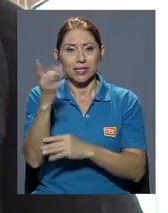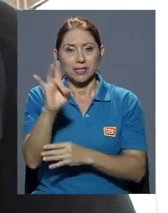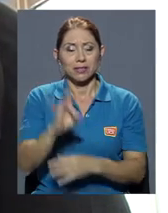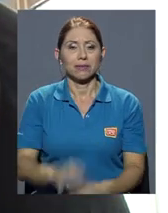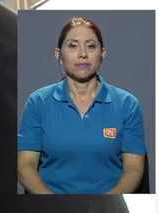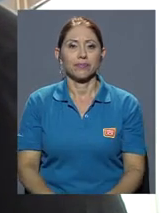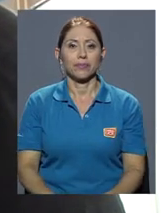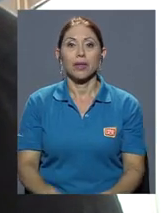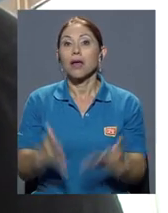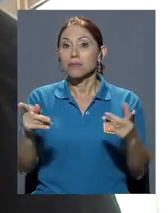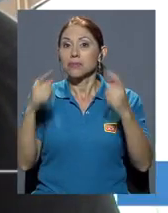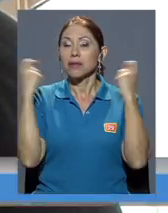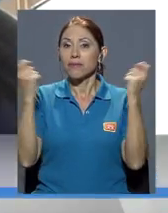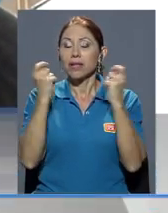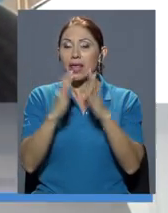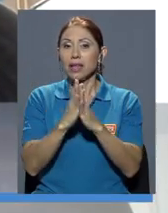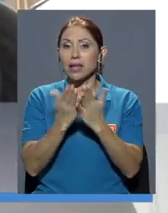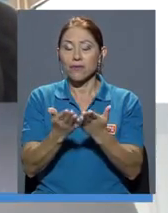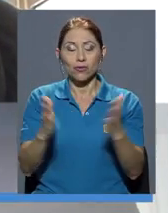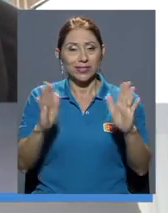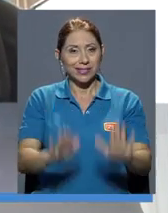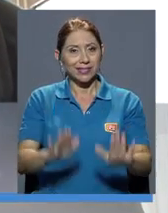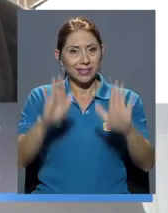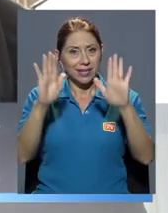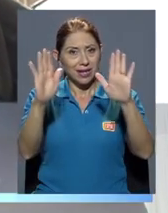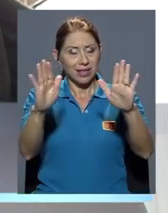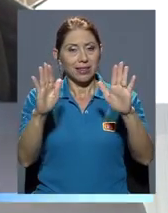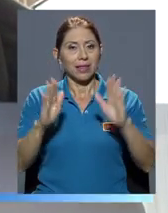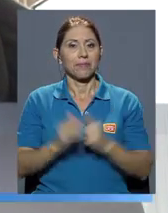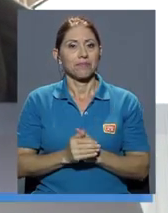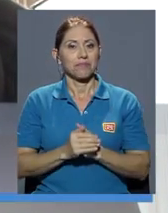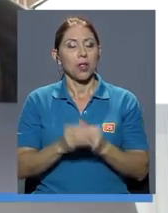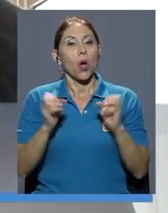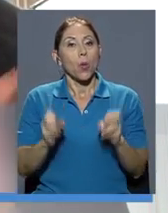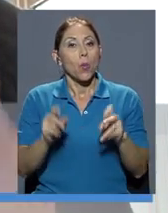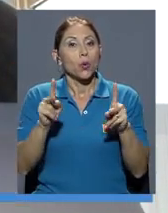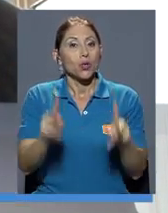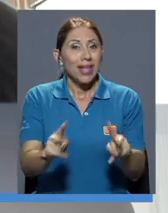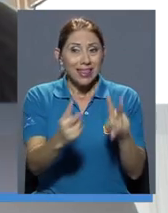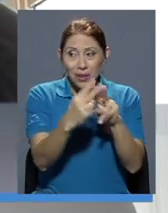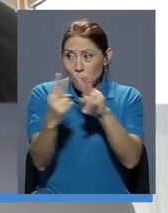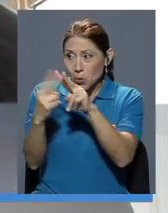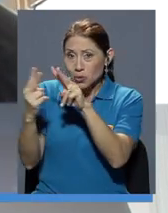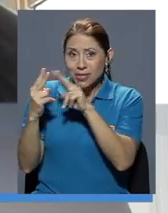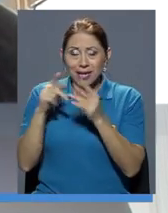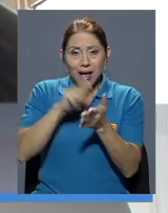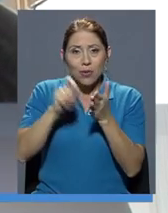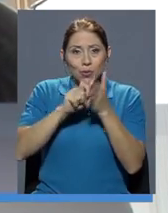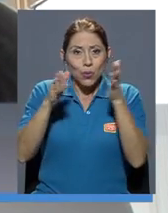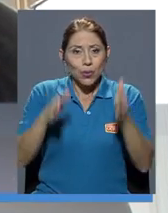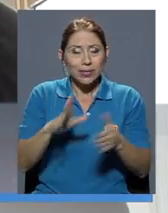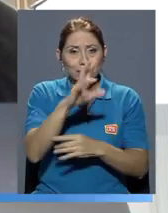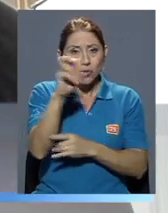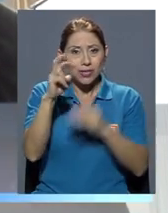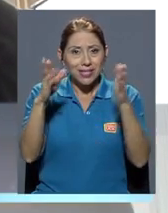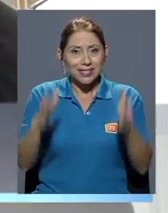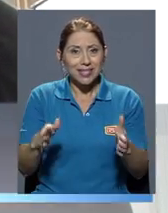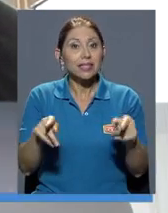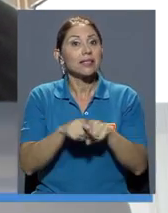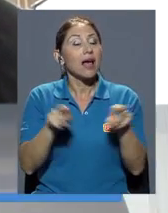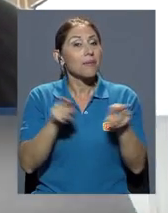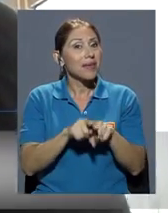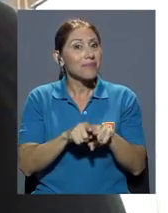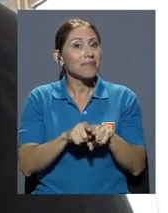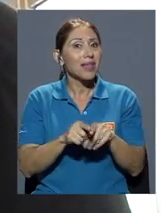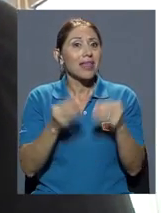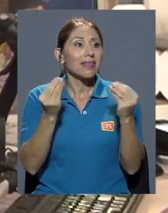la Feria del Libro me parece excelente, la oportunidad de conocer tantos autores costarricenses y darle oportunidad a